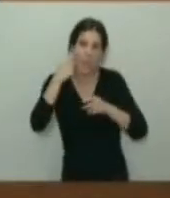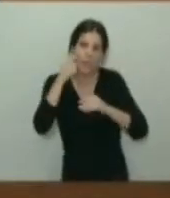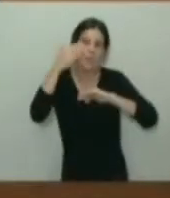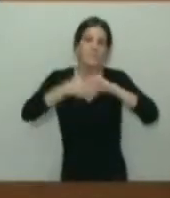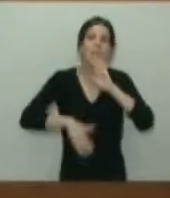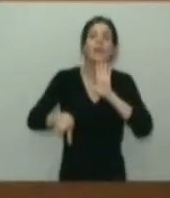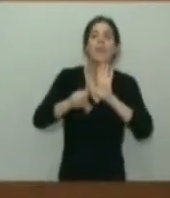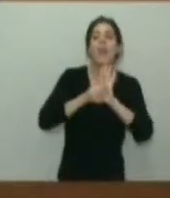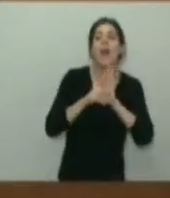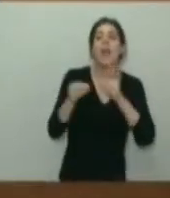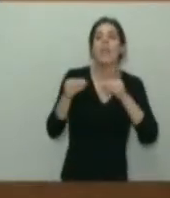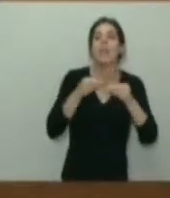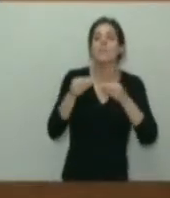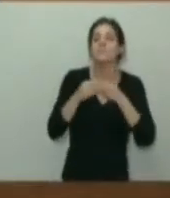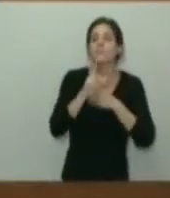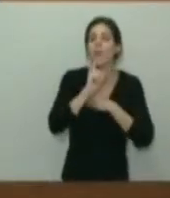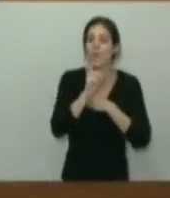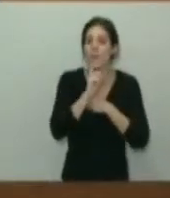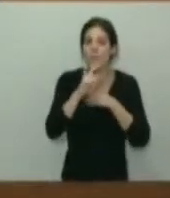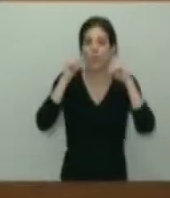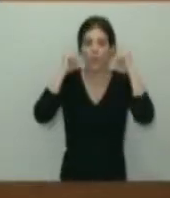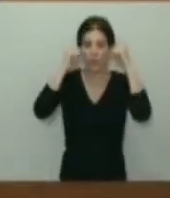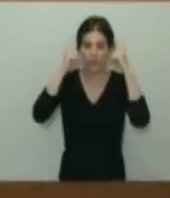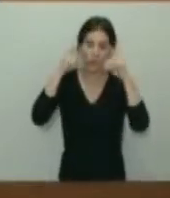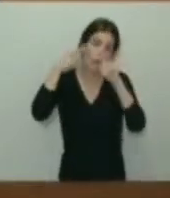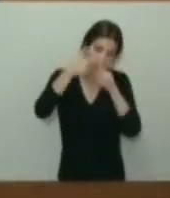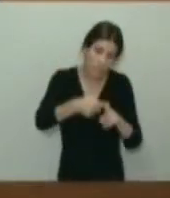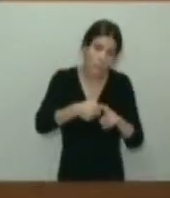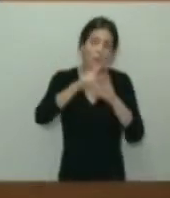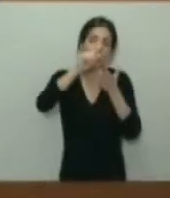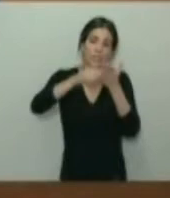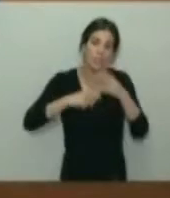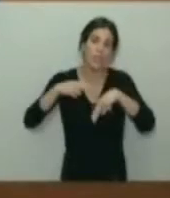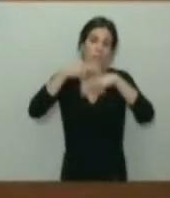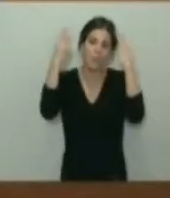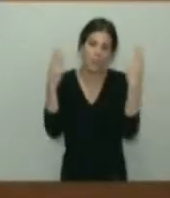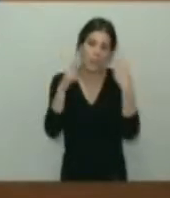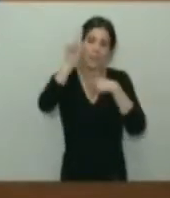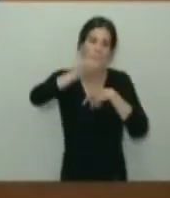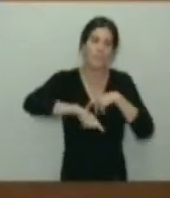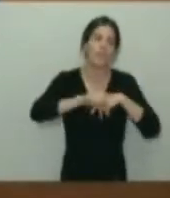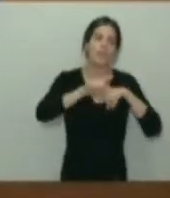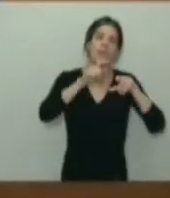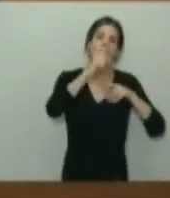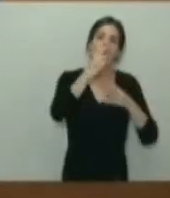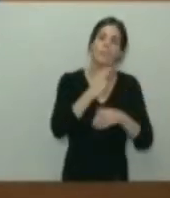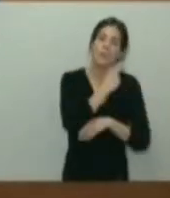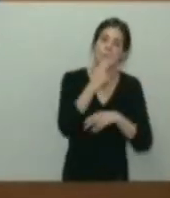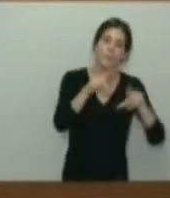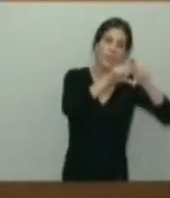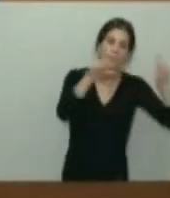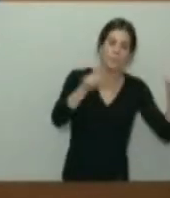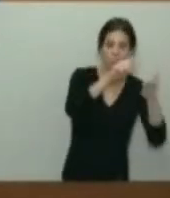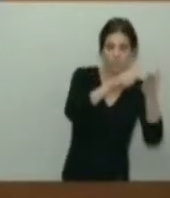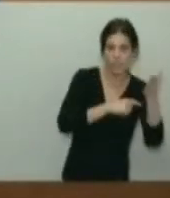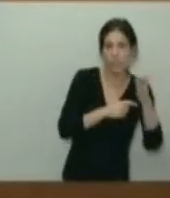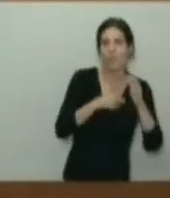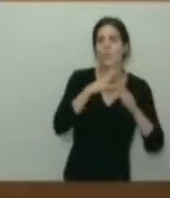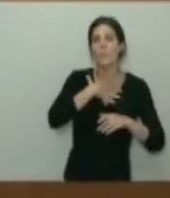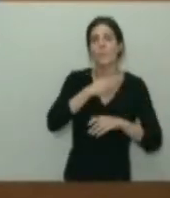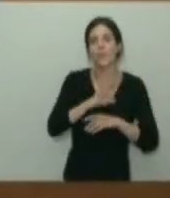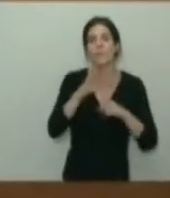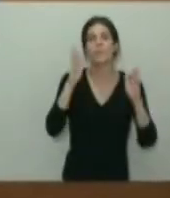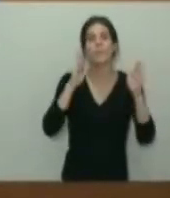entre los criterios de adjudicación de una contratación pública el compromiso de la empresa contratada de pagar a sus contratistas en el plazo máximo